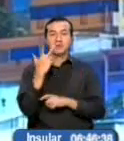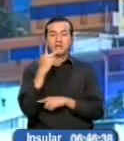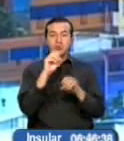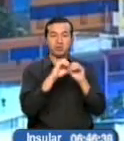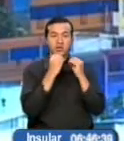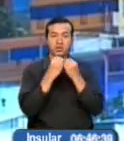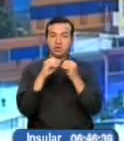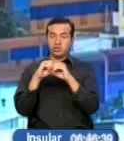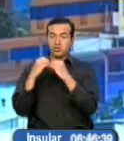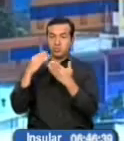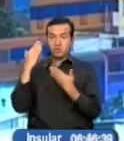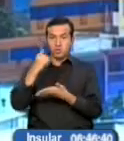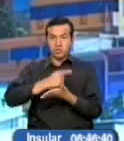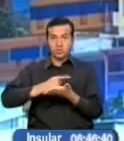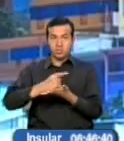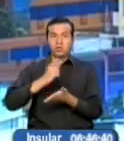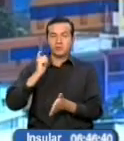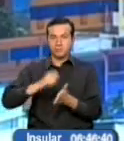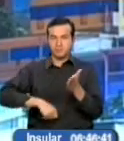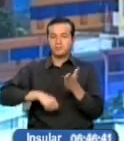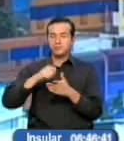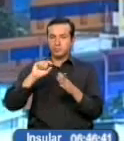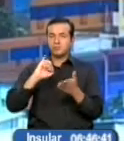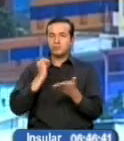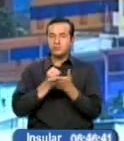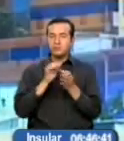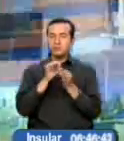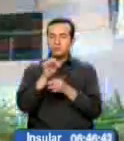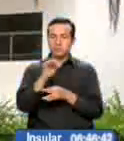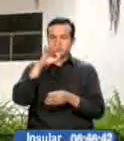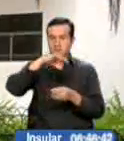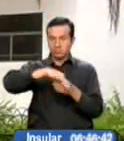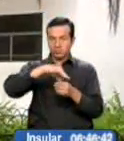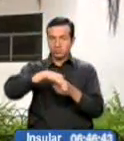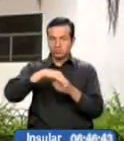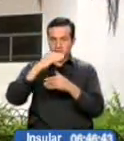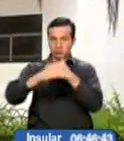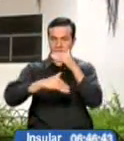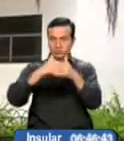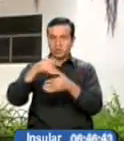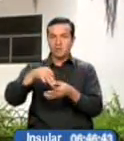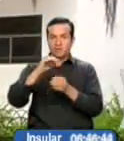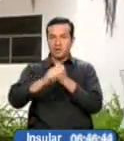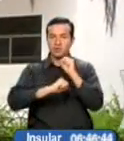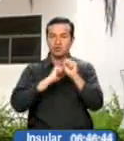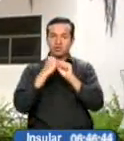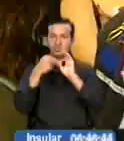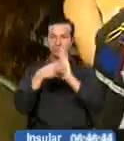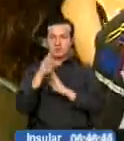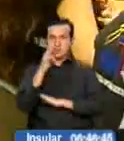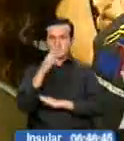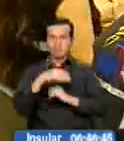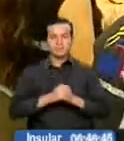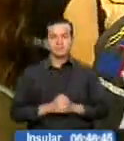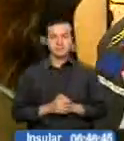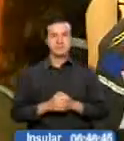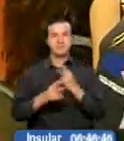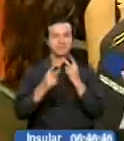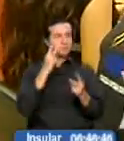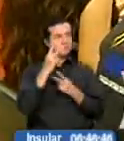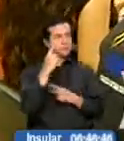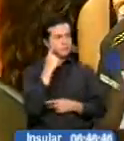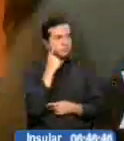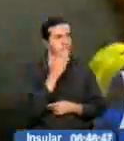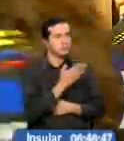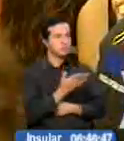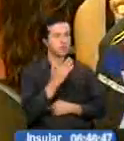organizaciones políticas de Guayas fueron calificadas por la Junta Provincial Electoral para participar en el proceso de febrero del 2017. Tenemos imágenes. Estas